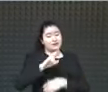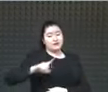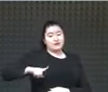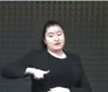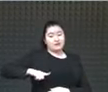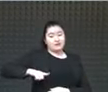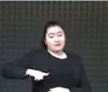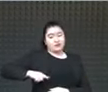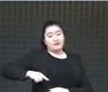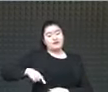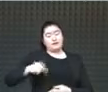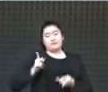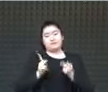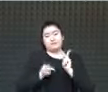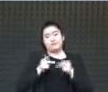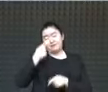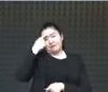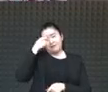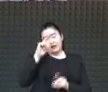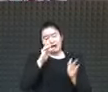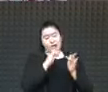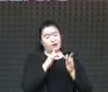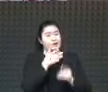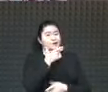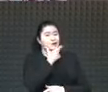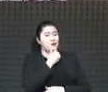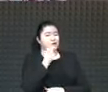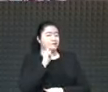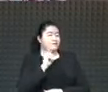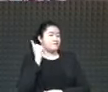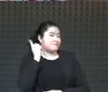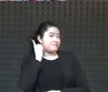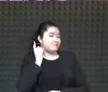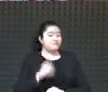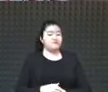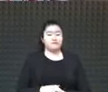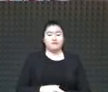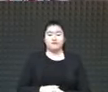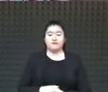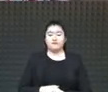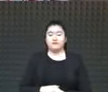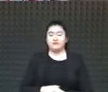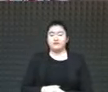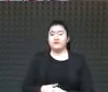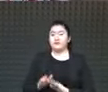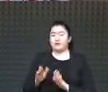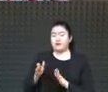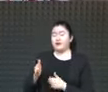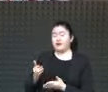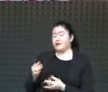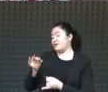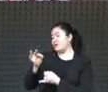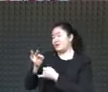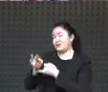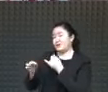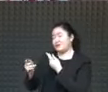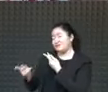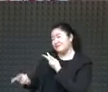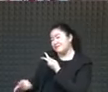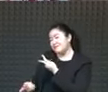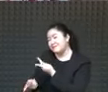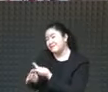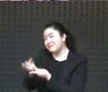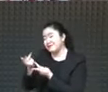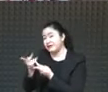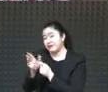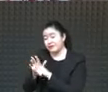con los diputados y diputadas. Ok. Oiga, diputada, y bueno, finalmente, perdóneme, nada más, volviendo a la cuestión